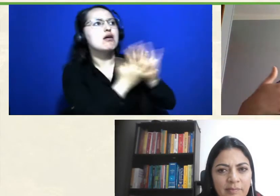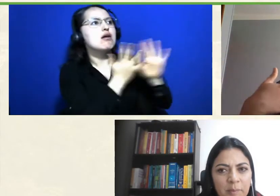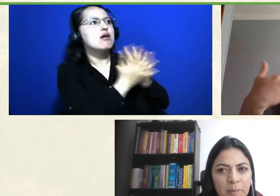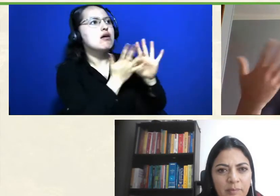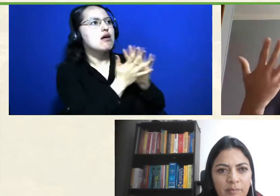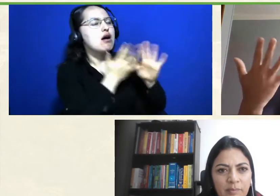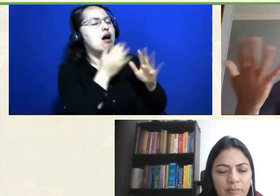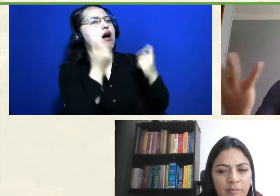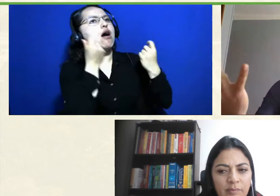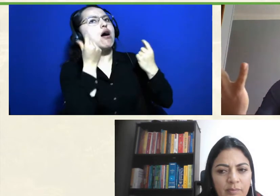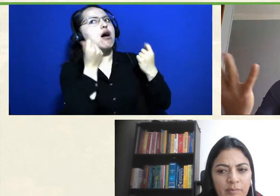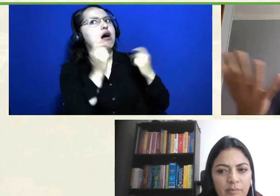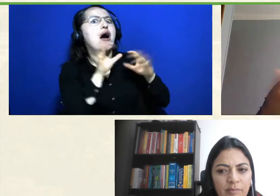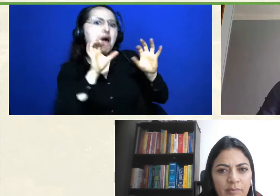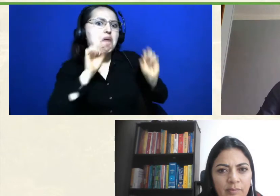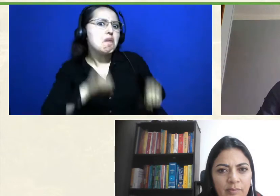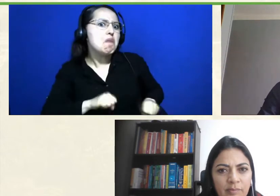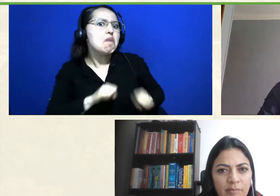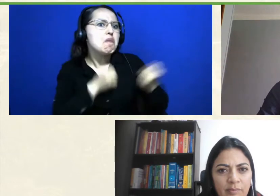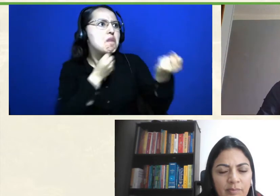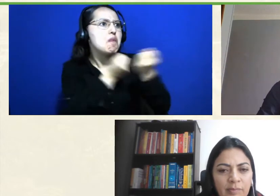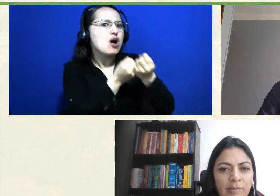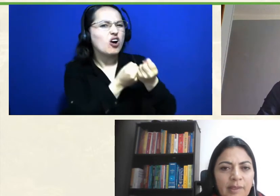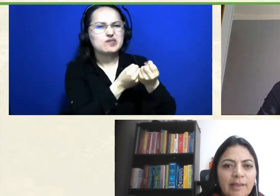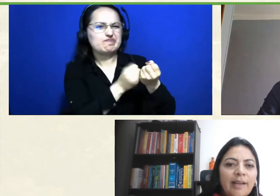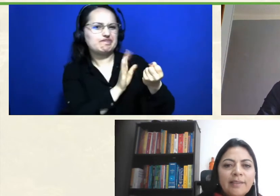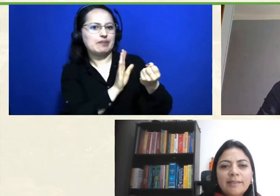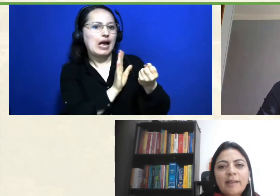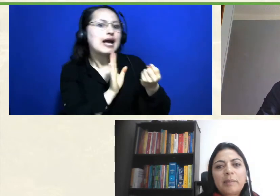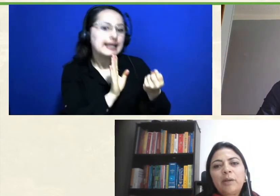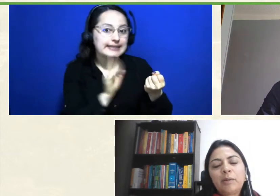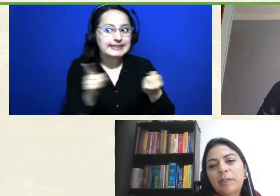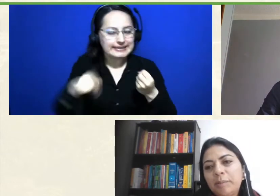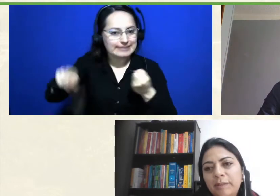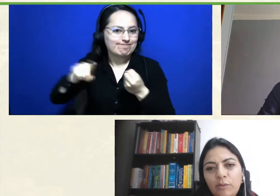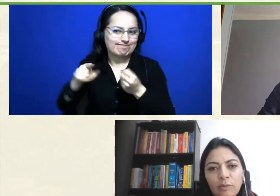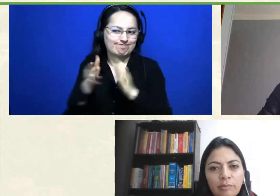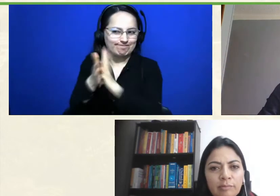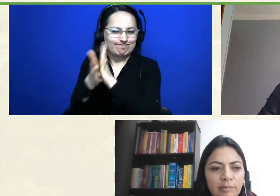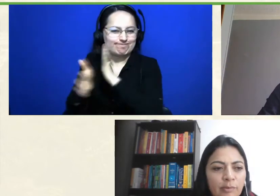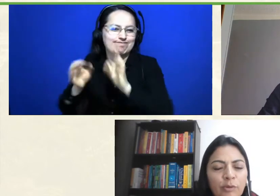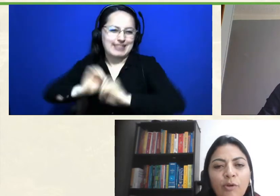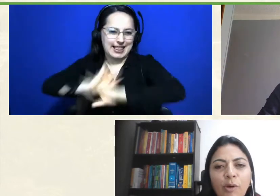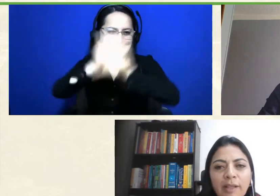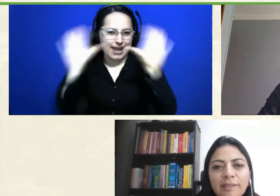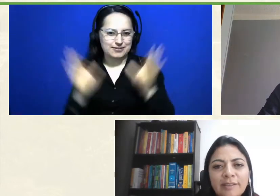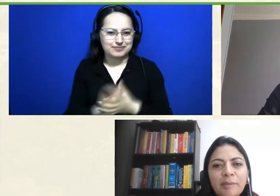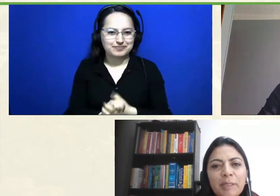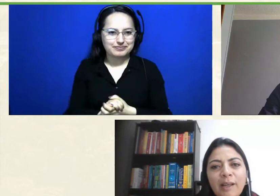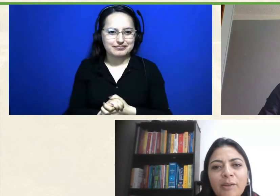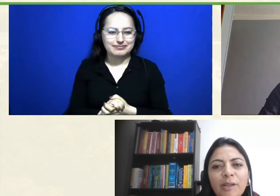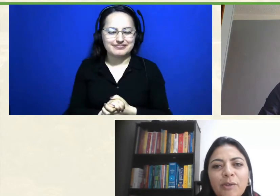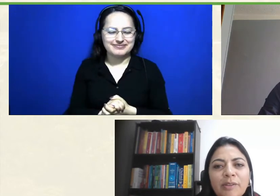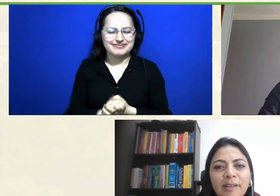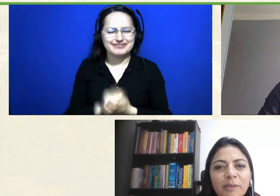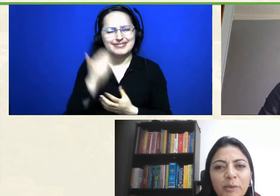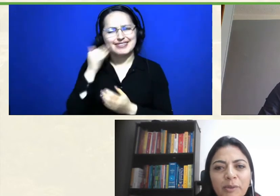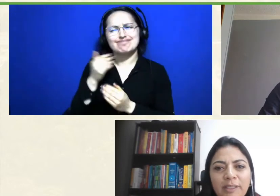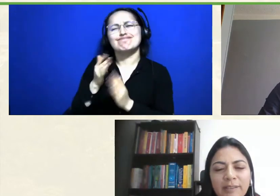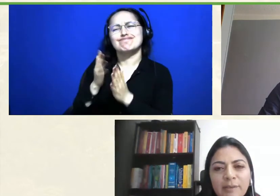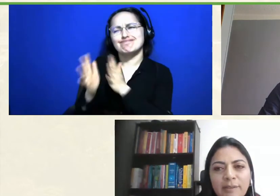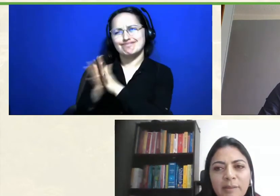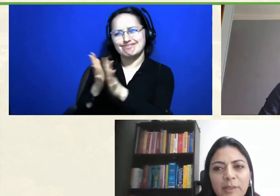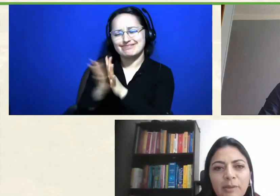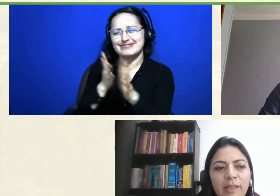para decir si sí o si no al proyecto. Gracias, Camilo. Bueno, pues tú no lo has terminado de contar todo